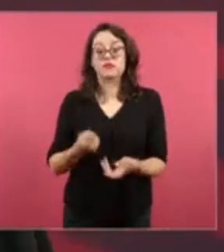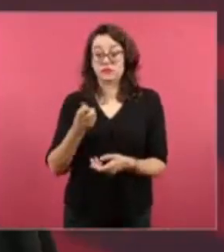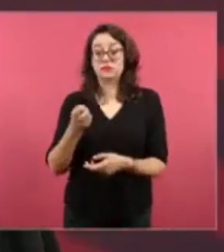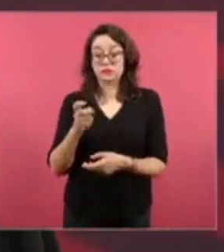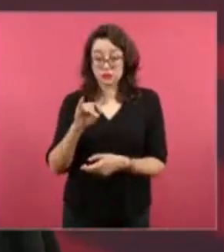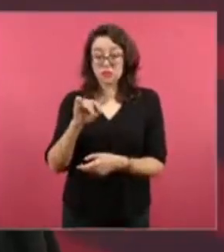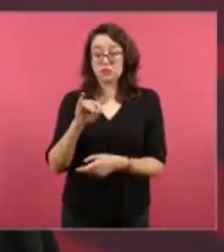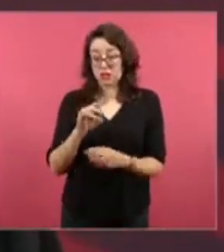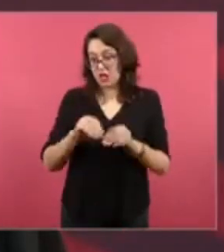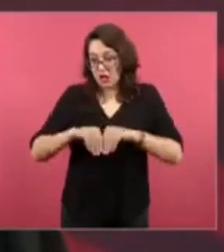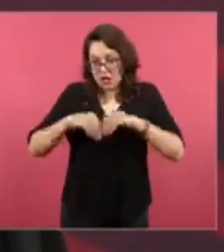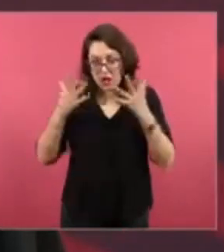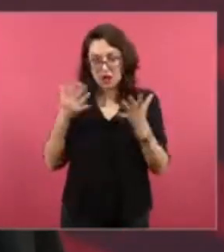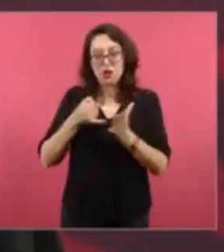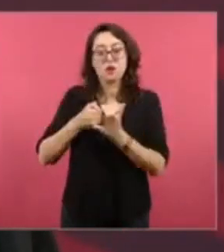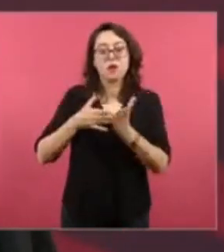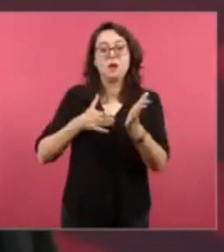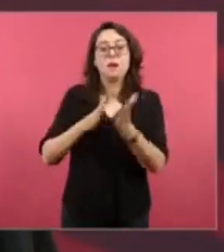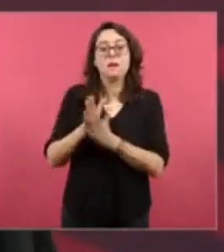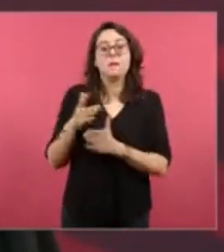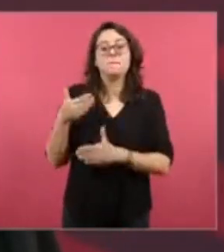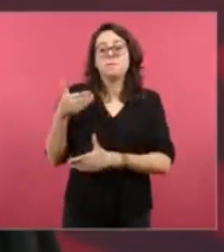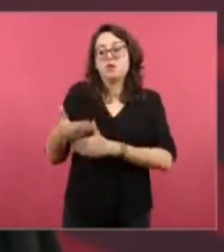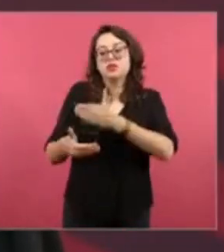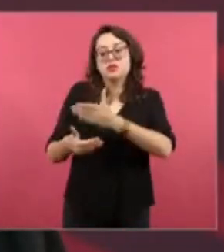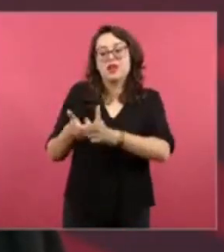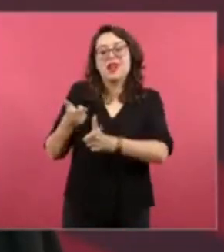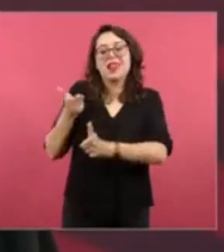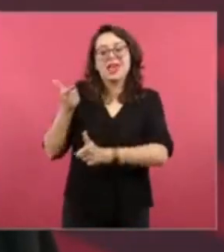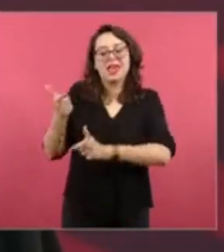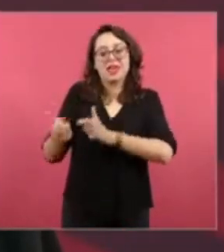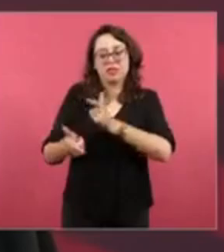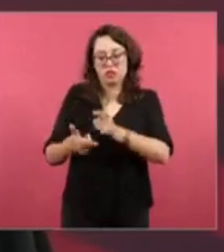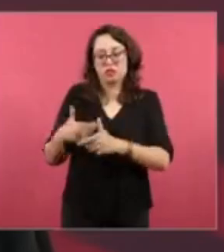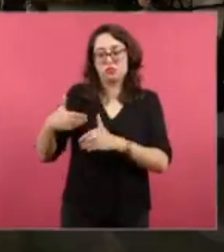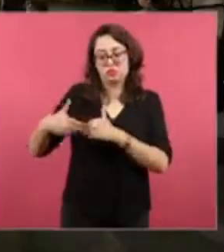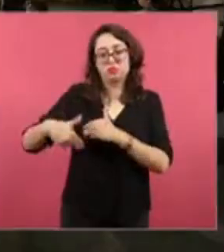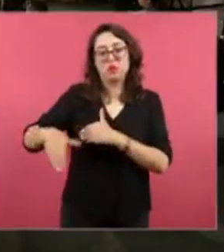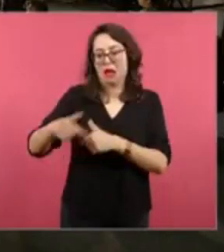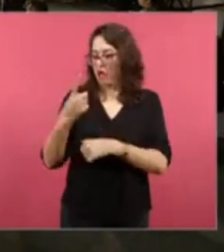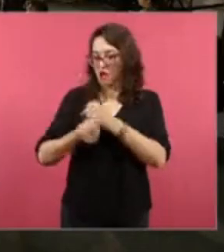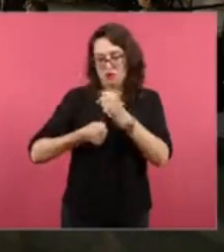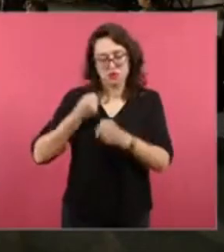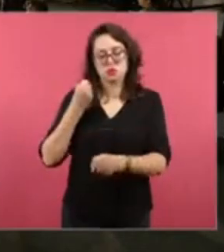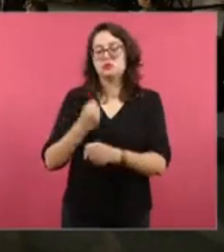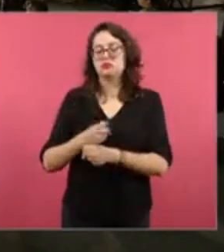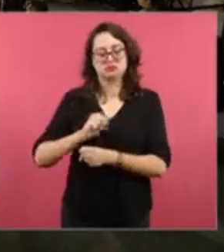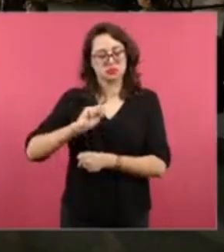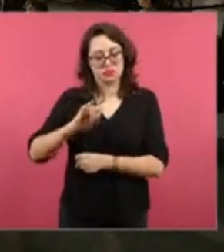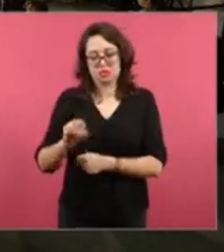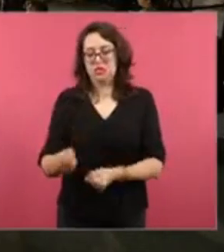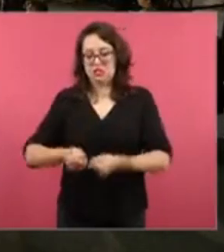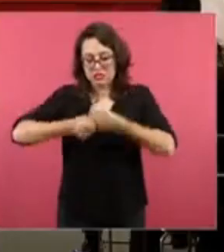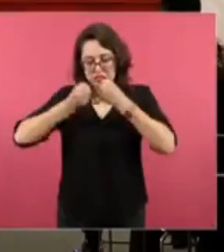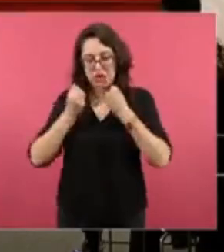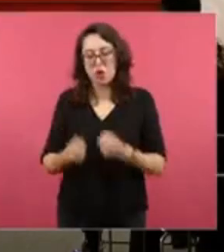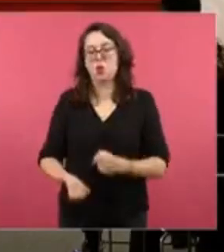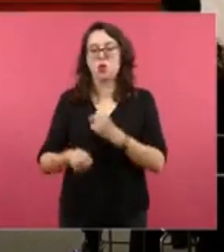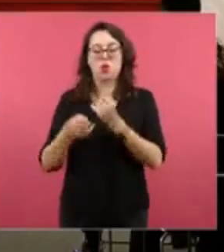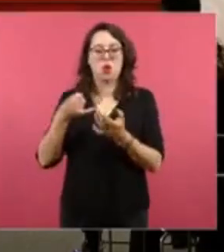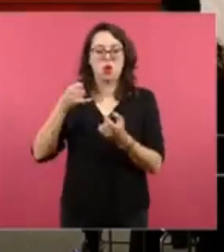sí, obviamente tienen un proceso más lento, entonces, pero este año estarán tanto los de